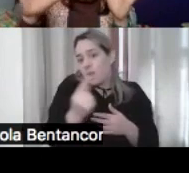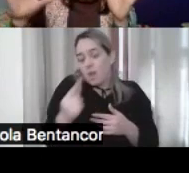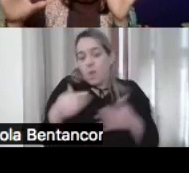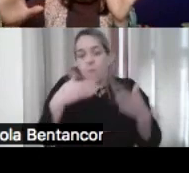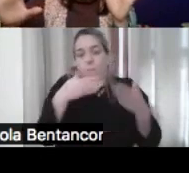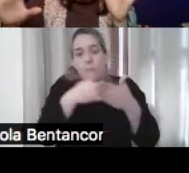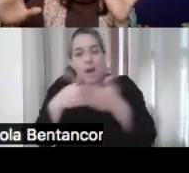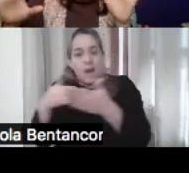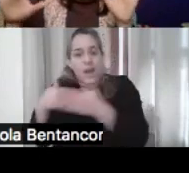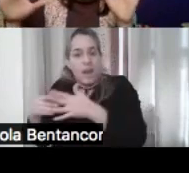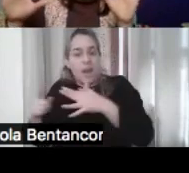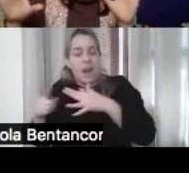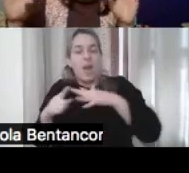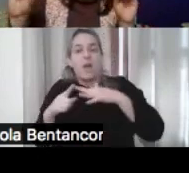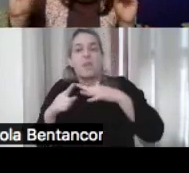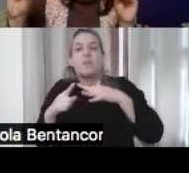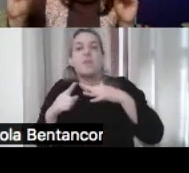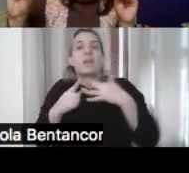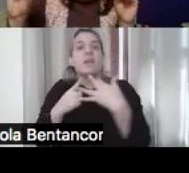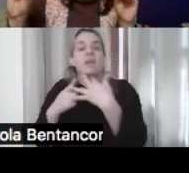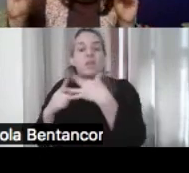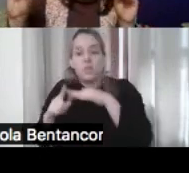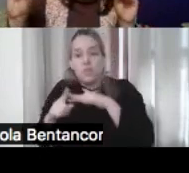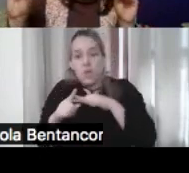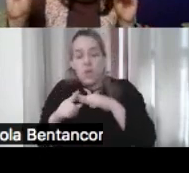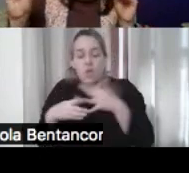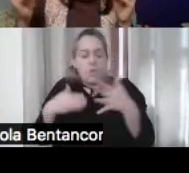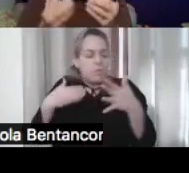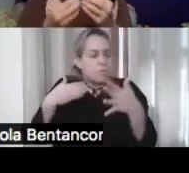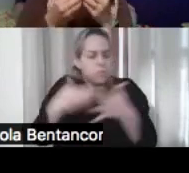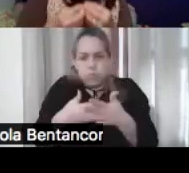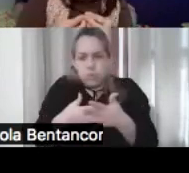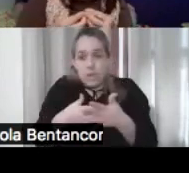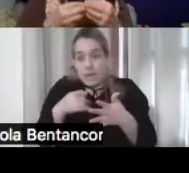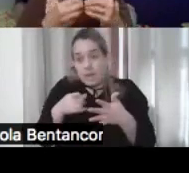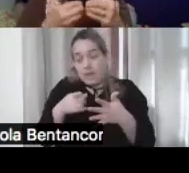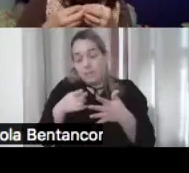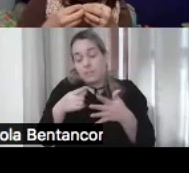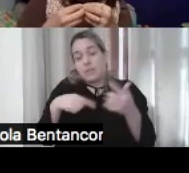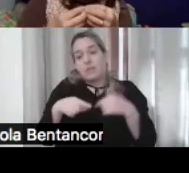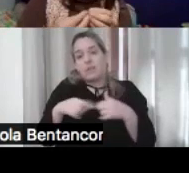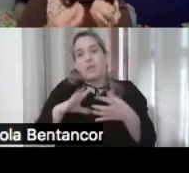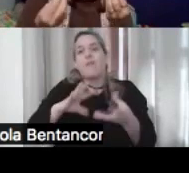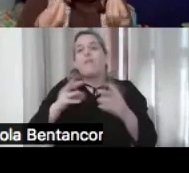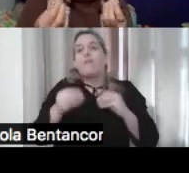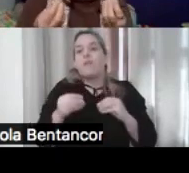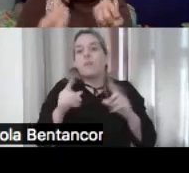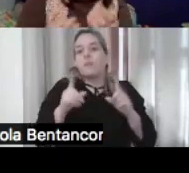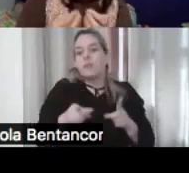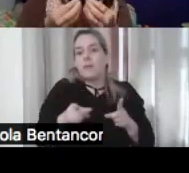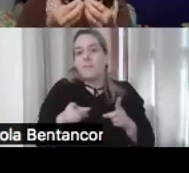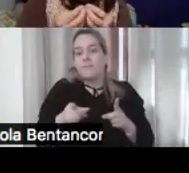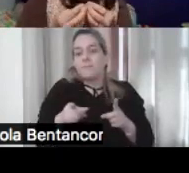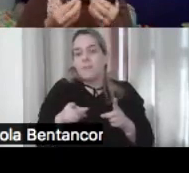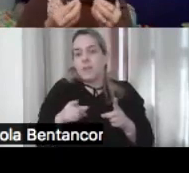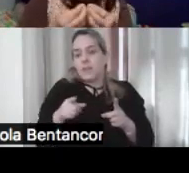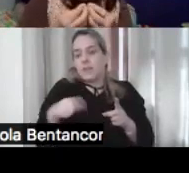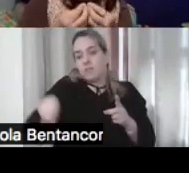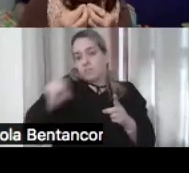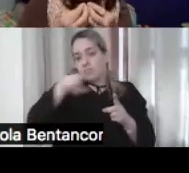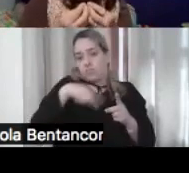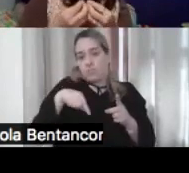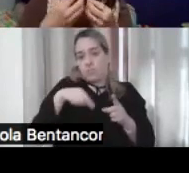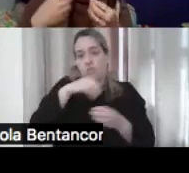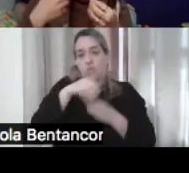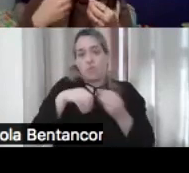del entorno y las limitaciones que estas barreras presenten para el desempeño, y la forma que tenemos de intervenir, o sea, la